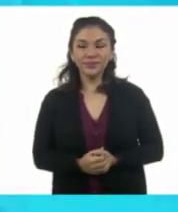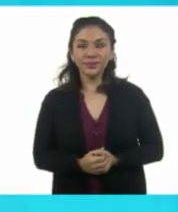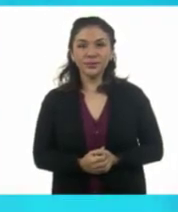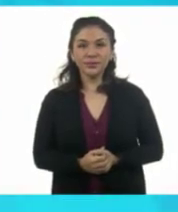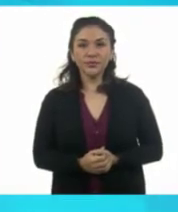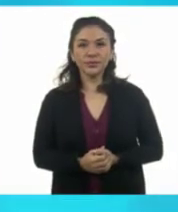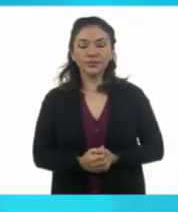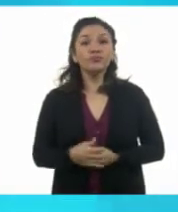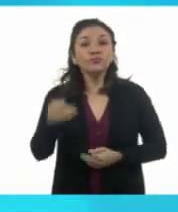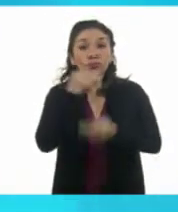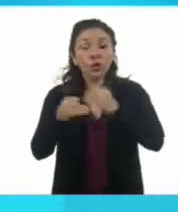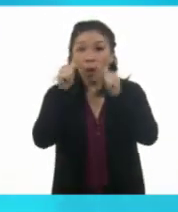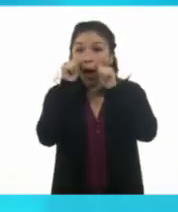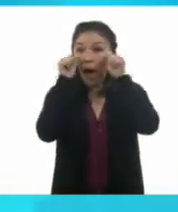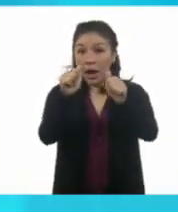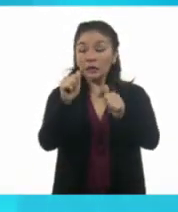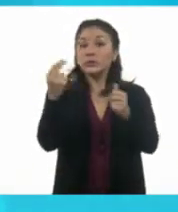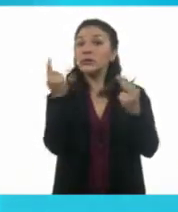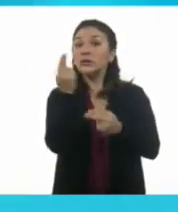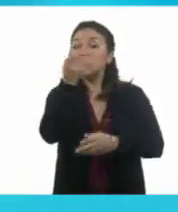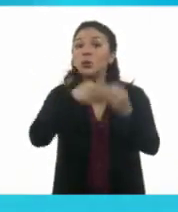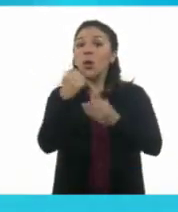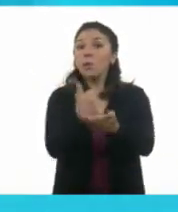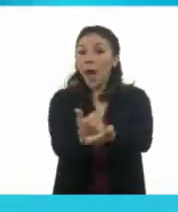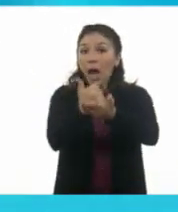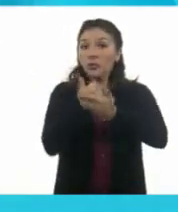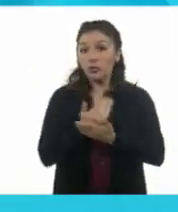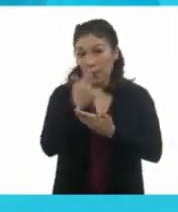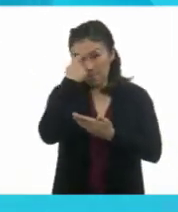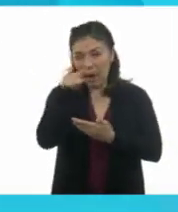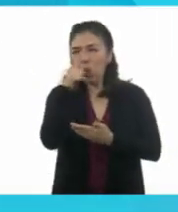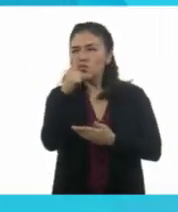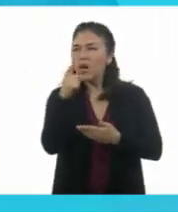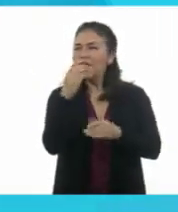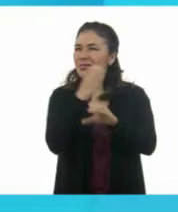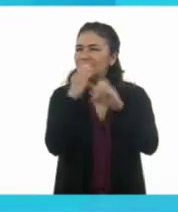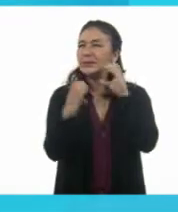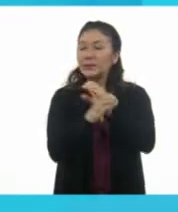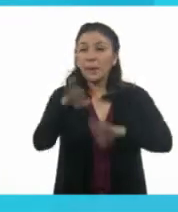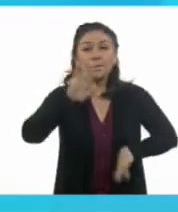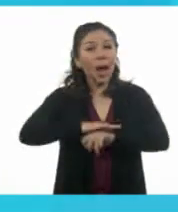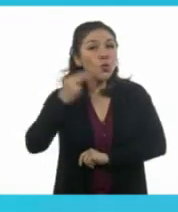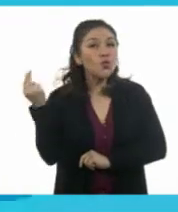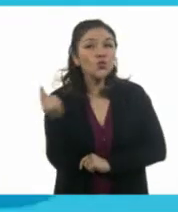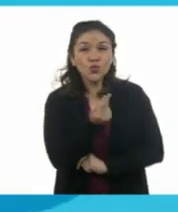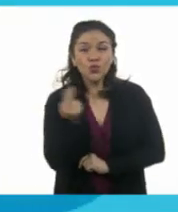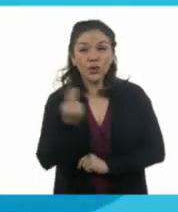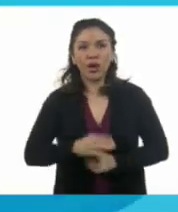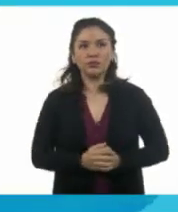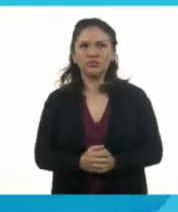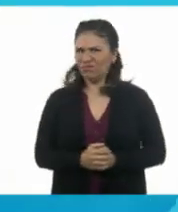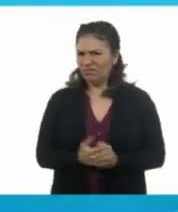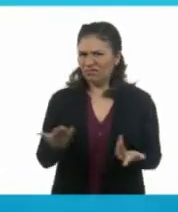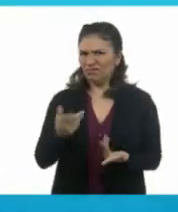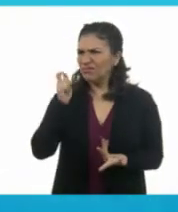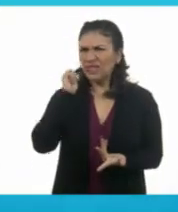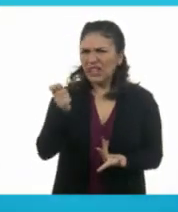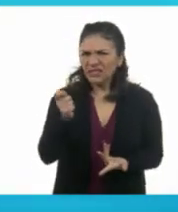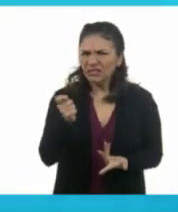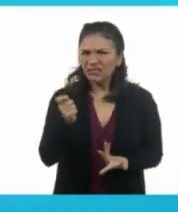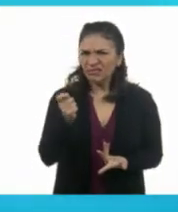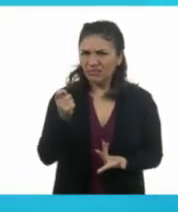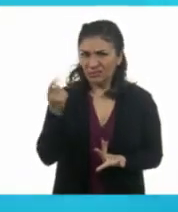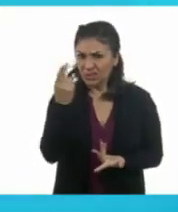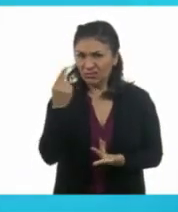Todos, atención. Necesito de su cooperación para un asunto urgente. ¿De qué se trata, Nora?